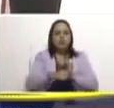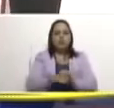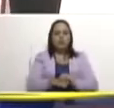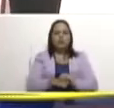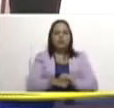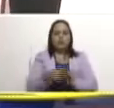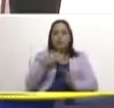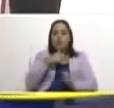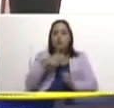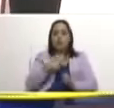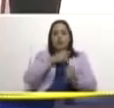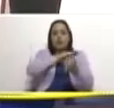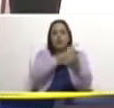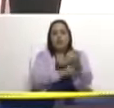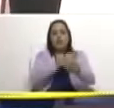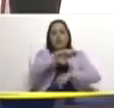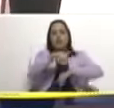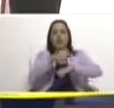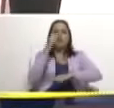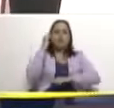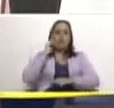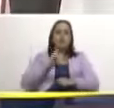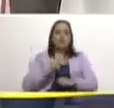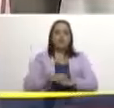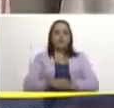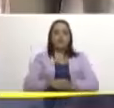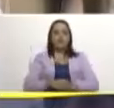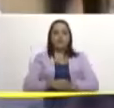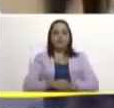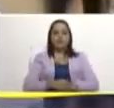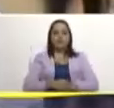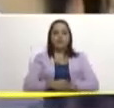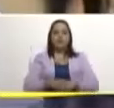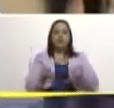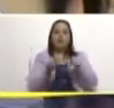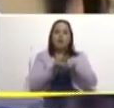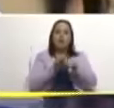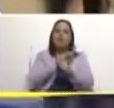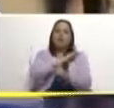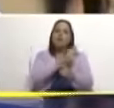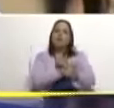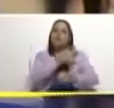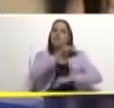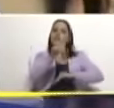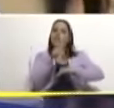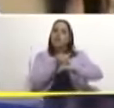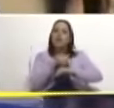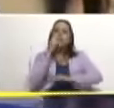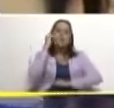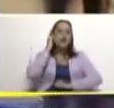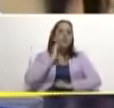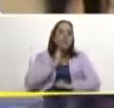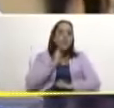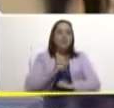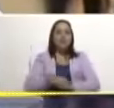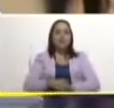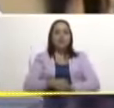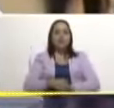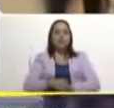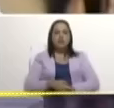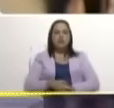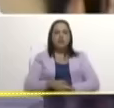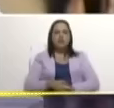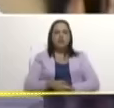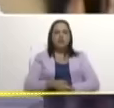de nuestra Fuerza Armada Nacional Bolivariana, que somos una Fuerza Nacional Bolivariana,